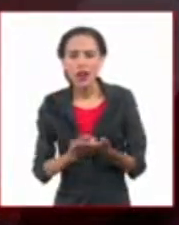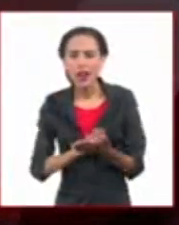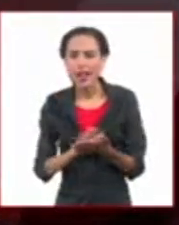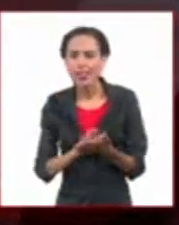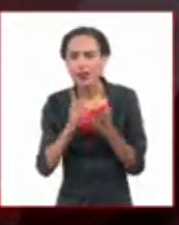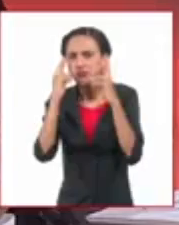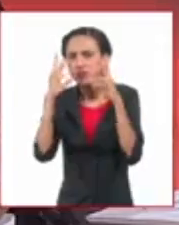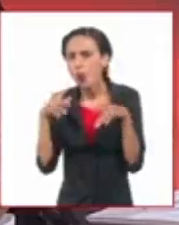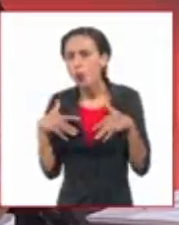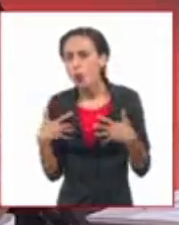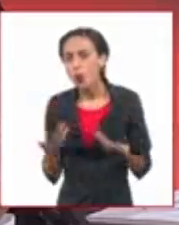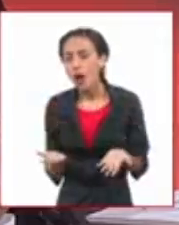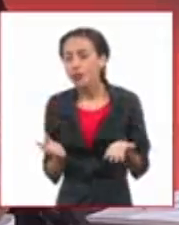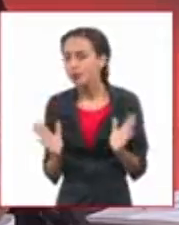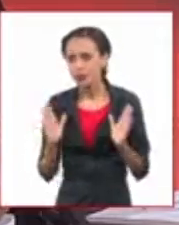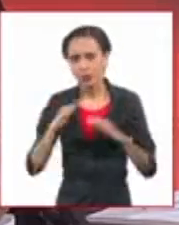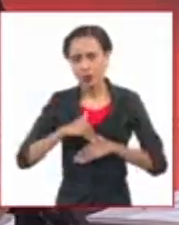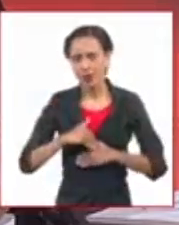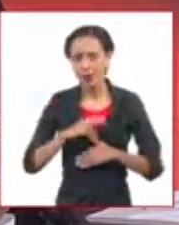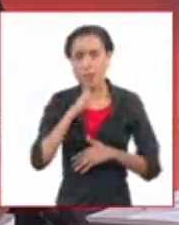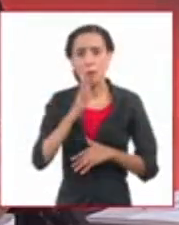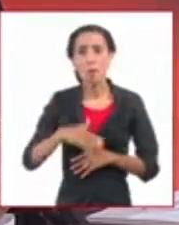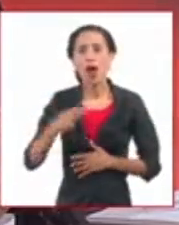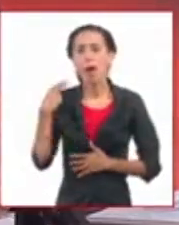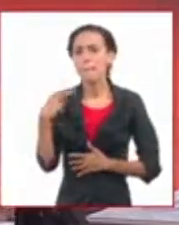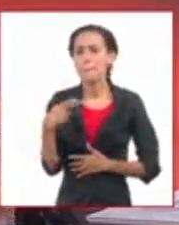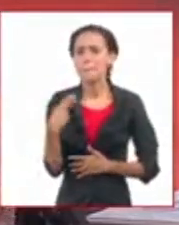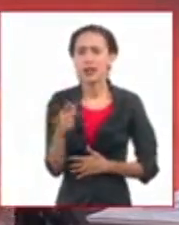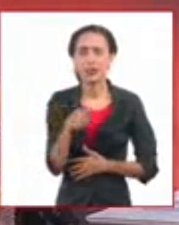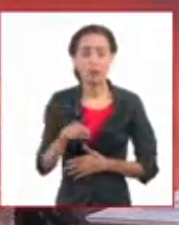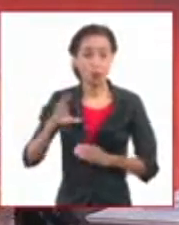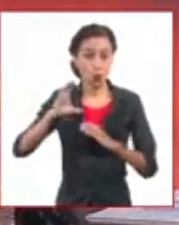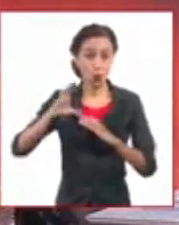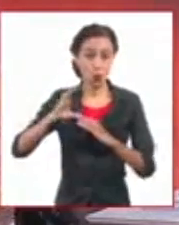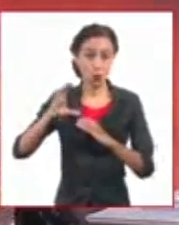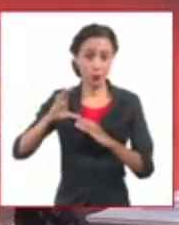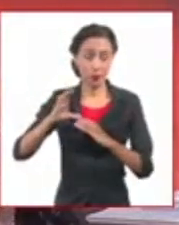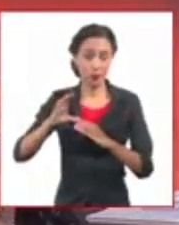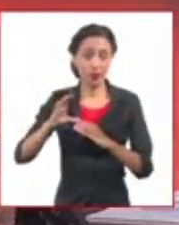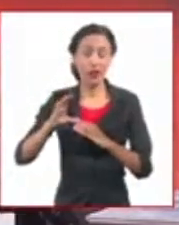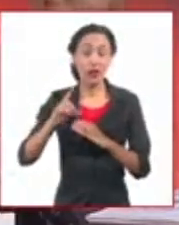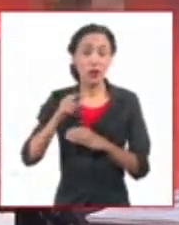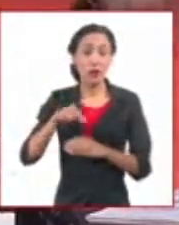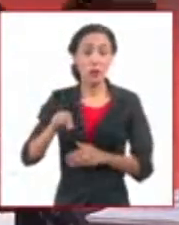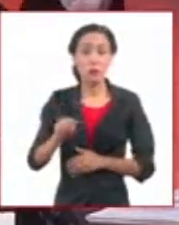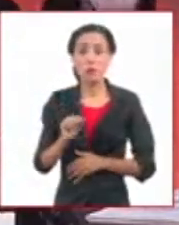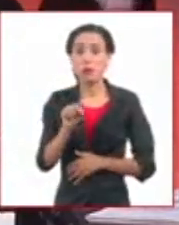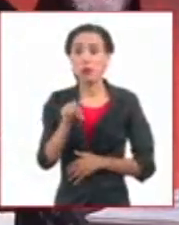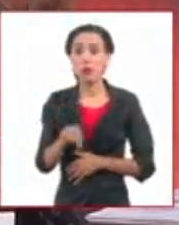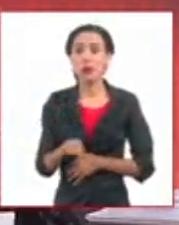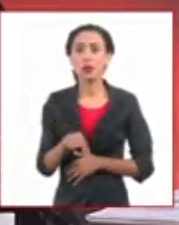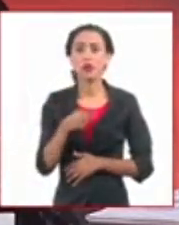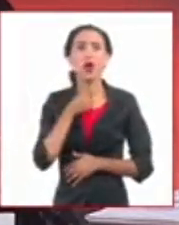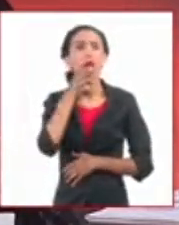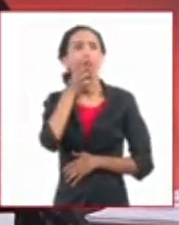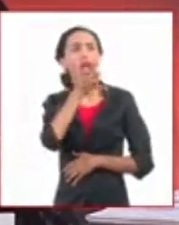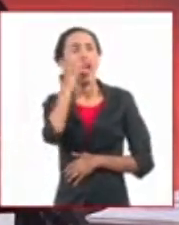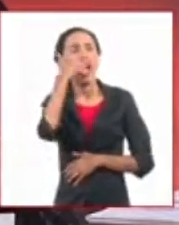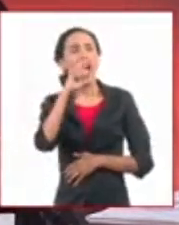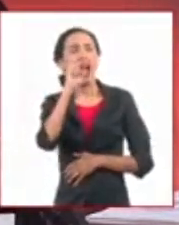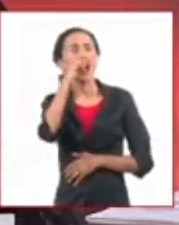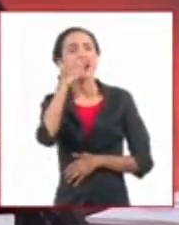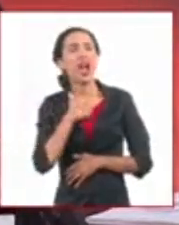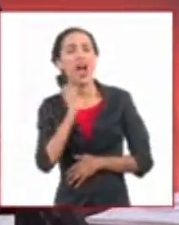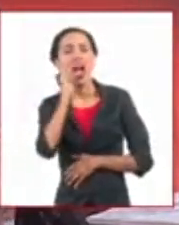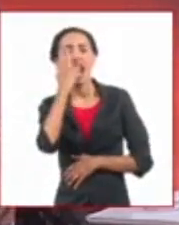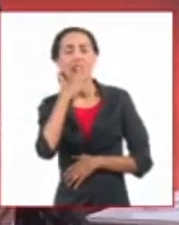mar del plata fue un parteaguas la cumbre de mar del plata en el en el lugar donde se le gritó al calca al y se le